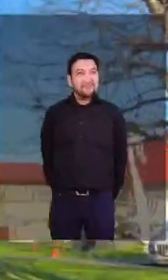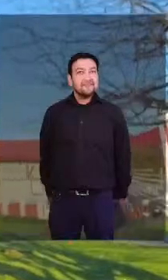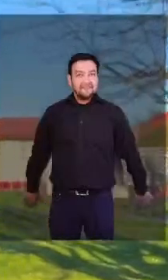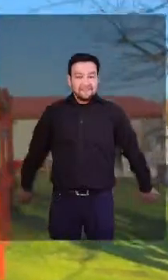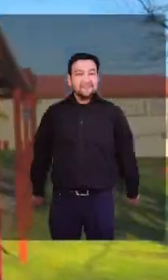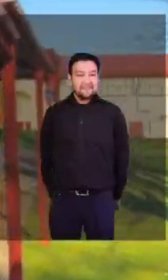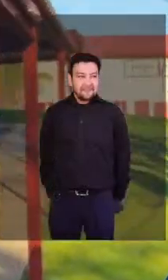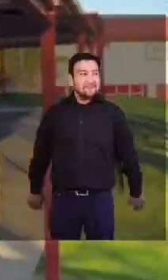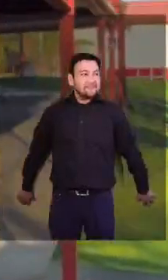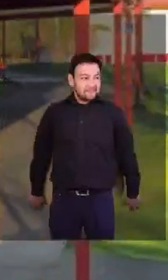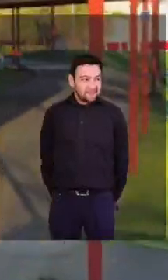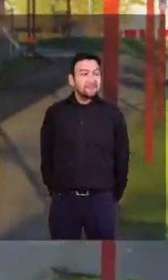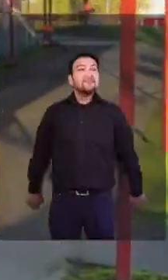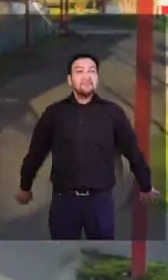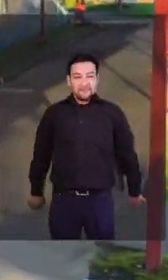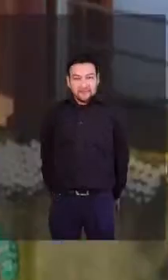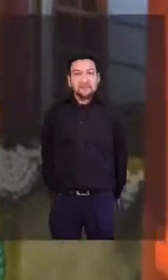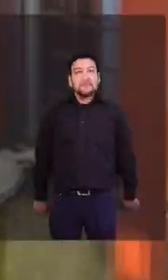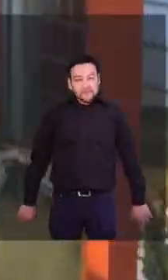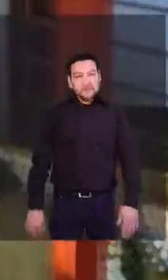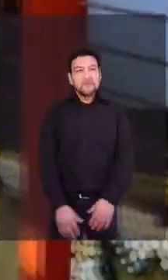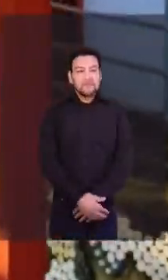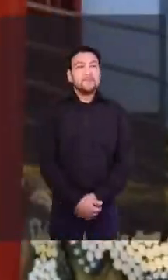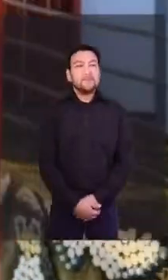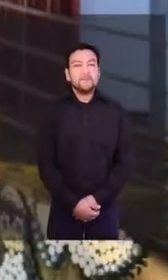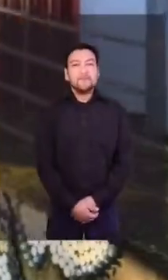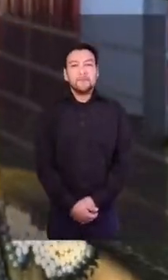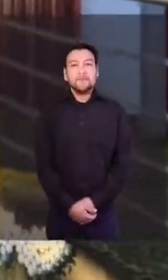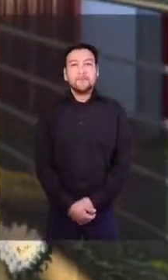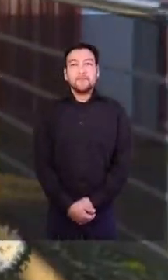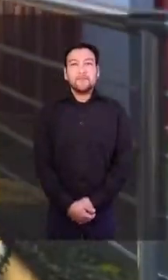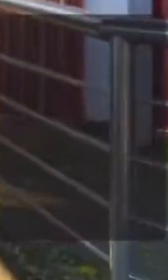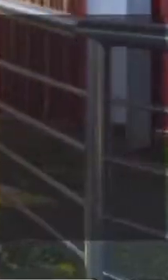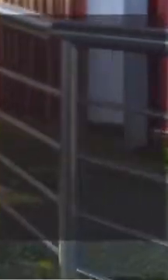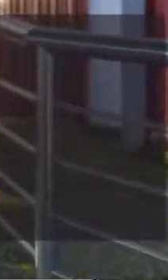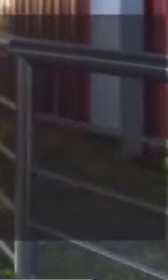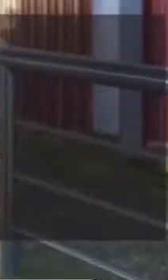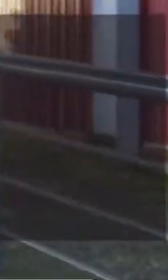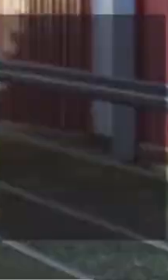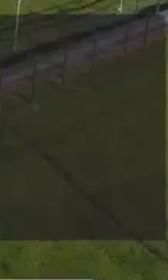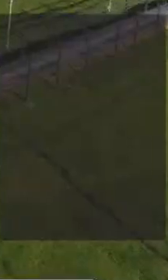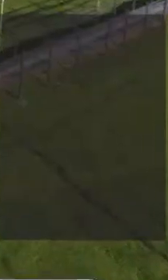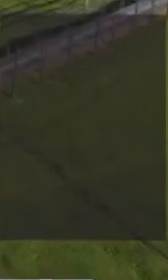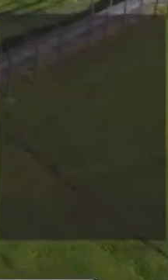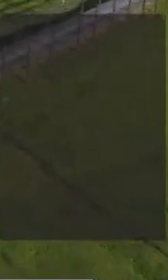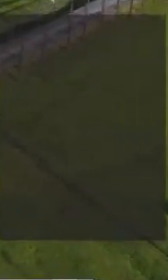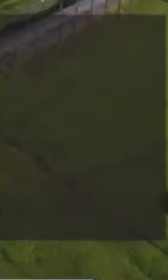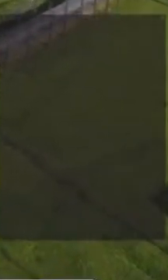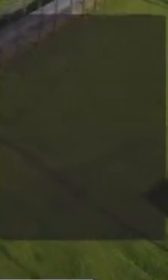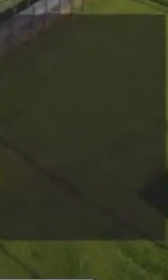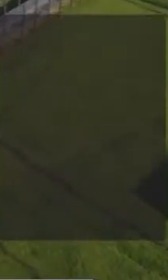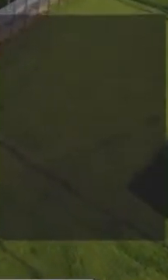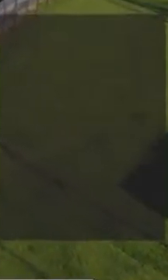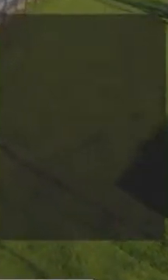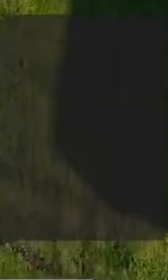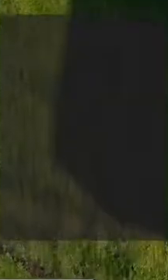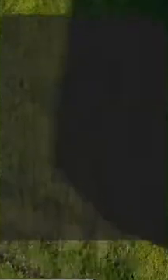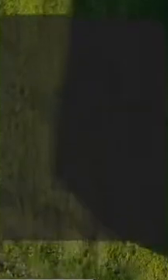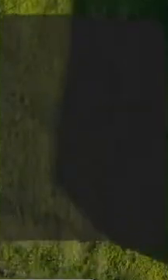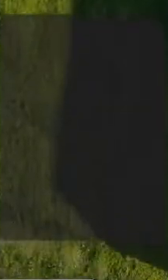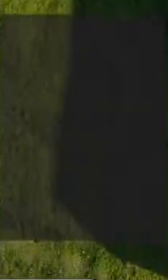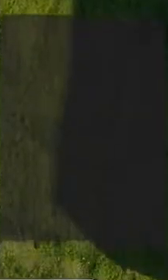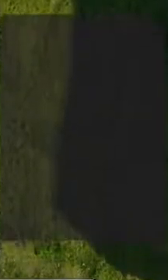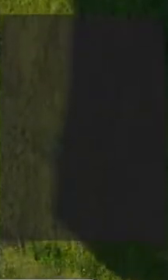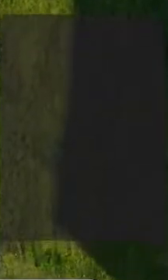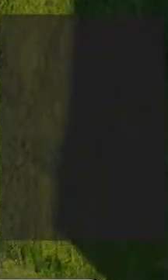investigación e innovación, estimulando la curiosidad y el espíritu crítico para ayudarte a alcanzar tus metas y